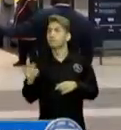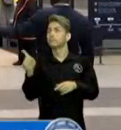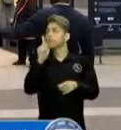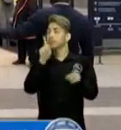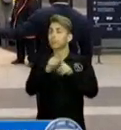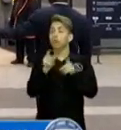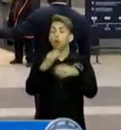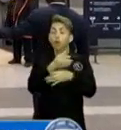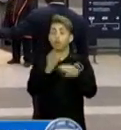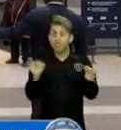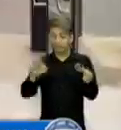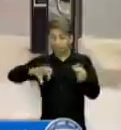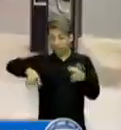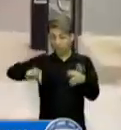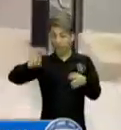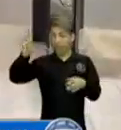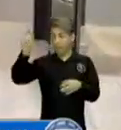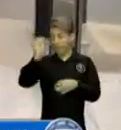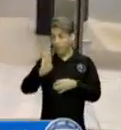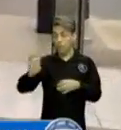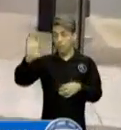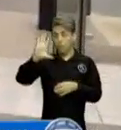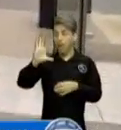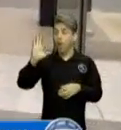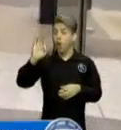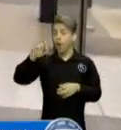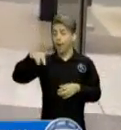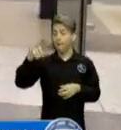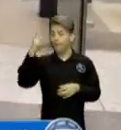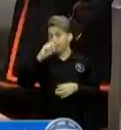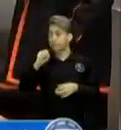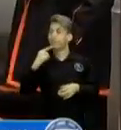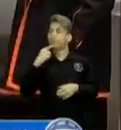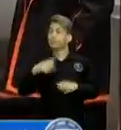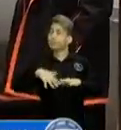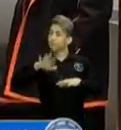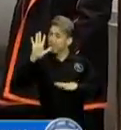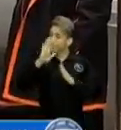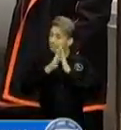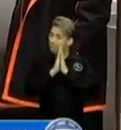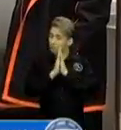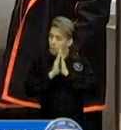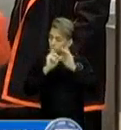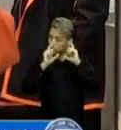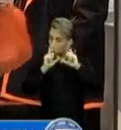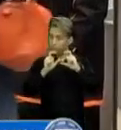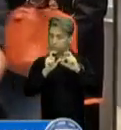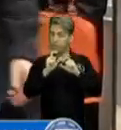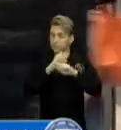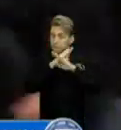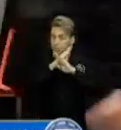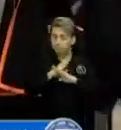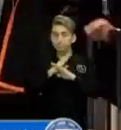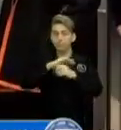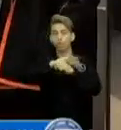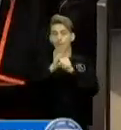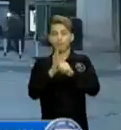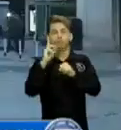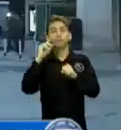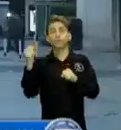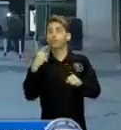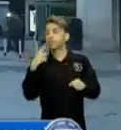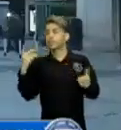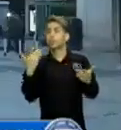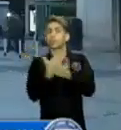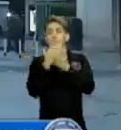Salud para Europa ha pedido intensificar las medidas contra el coronavirus ante la aparición de una nueva cepa en el Reino